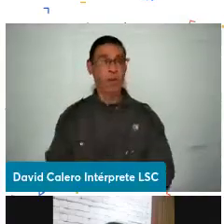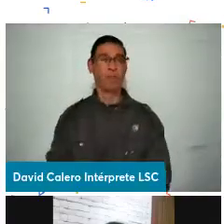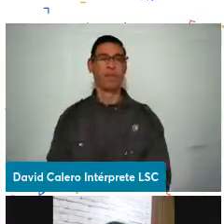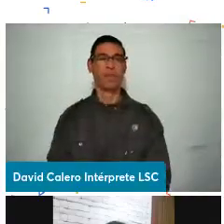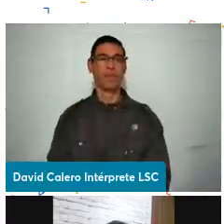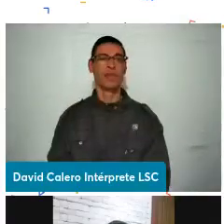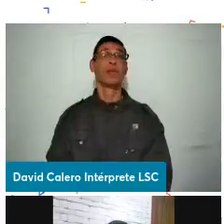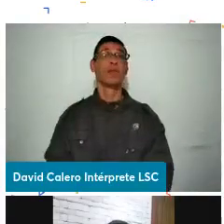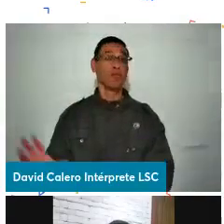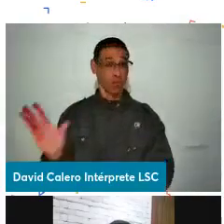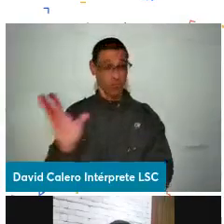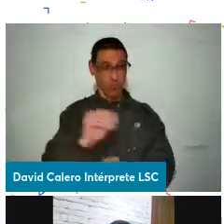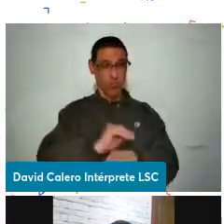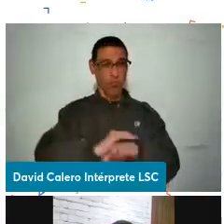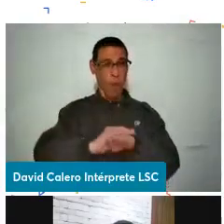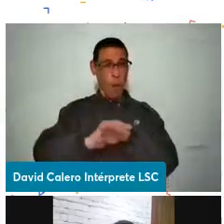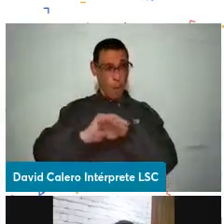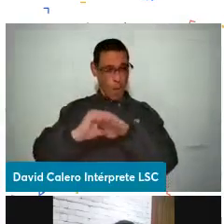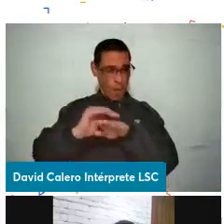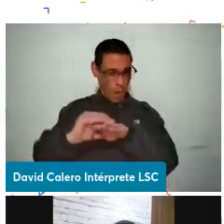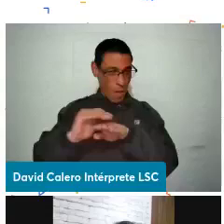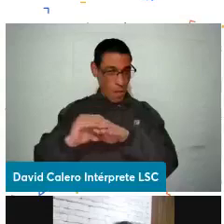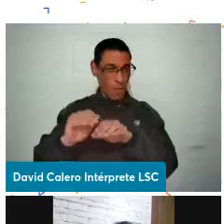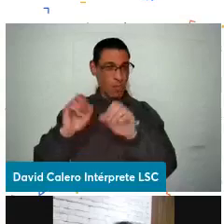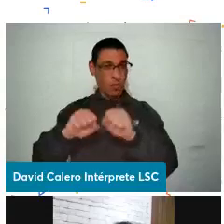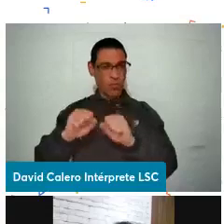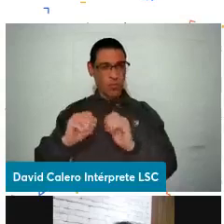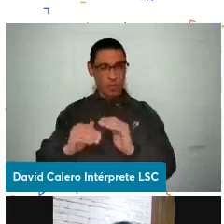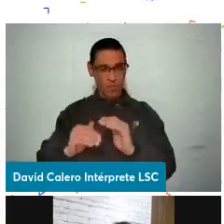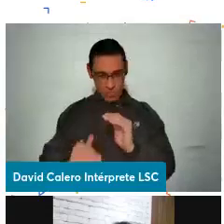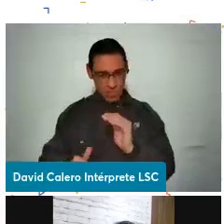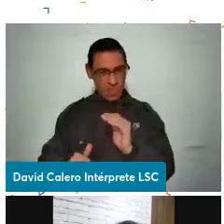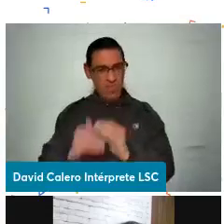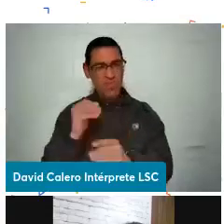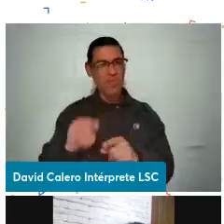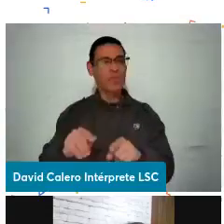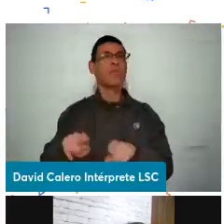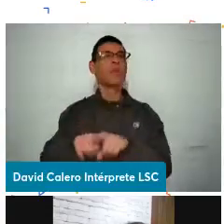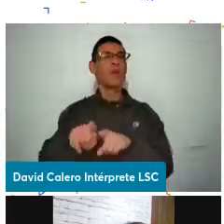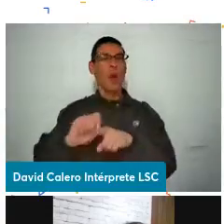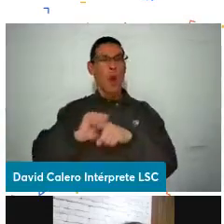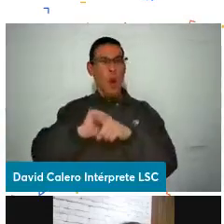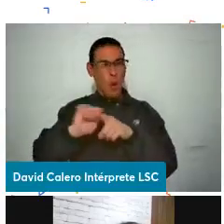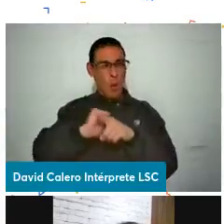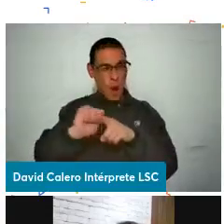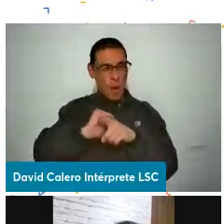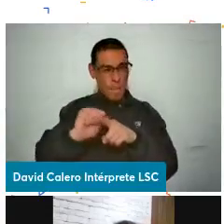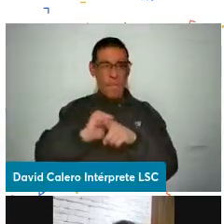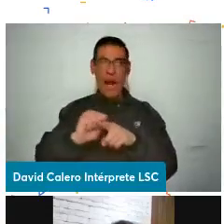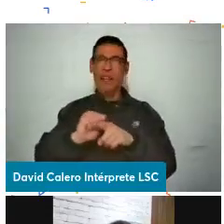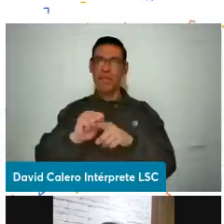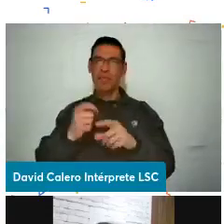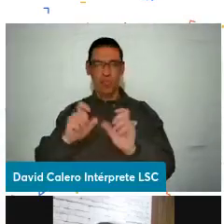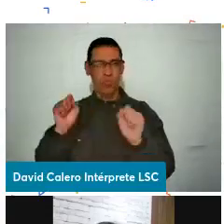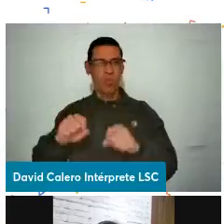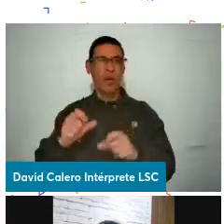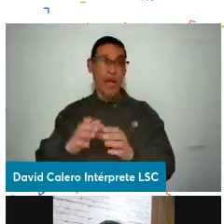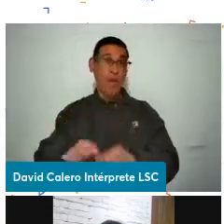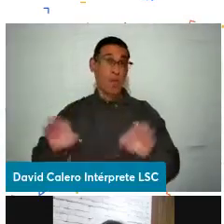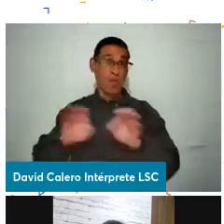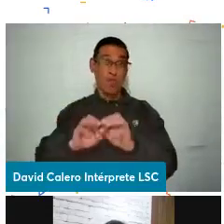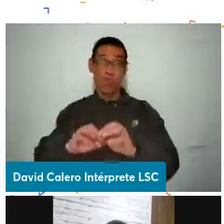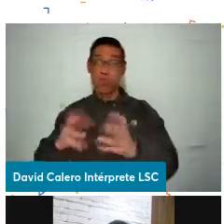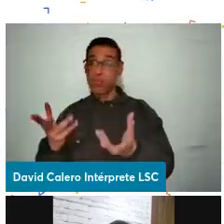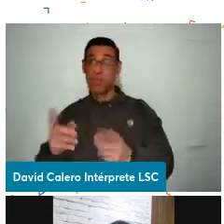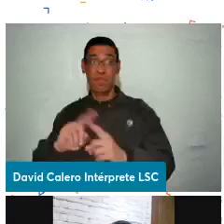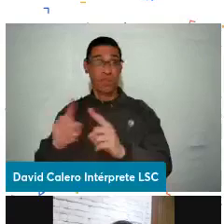invitados todos a que puedan de pronto realizar este tipo de prácticas. Es de manera interdisciplinar también, como decían mis